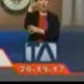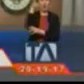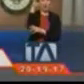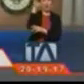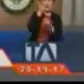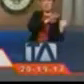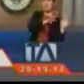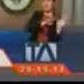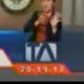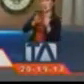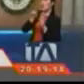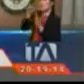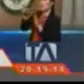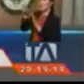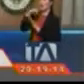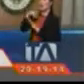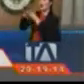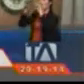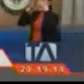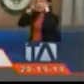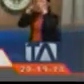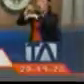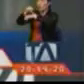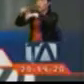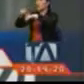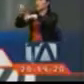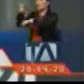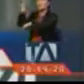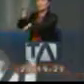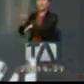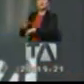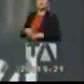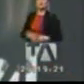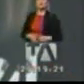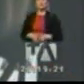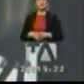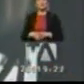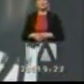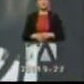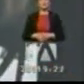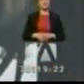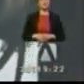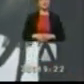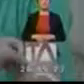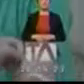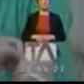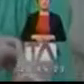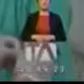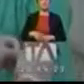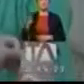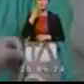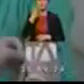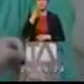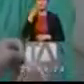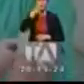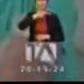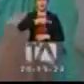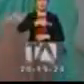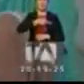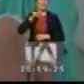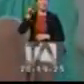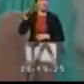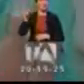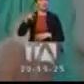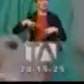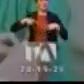colombianos pasan la frontera para atenderse, operarse aquí. Pero otra es la realidad que describe Manuel Gregorio Méndez,